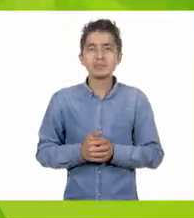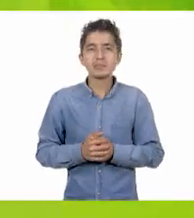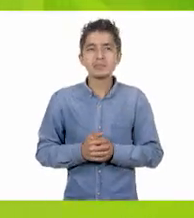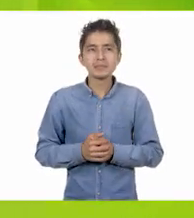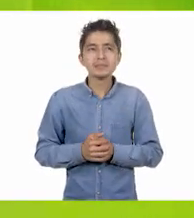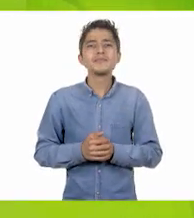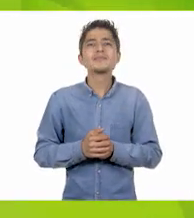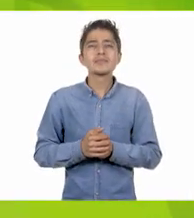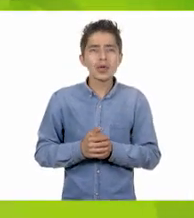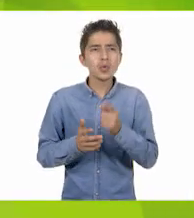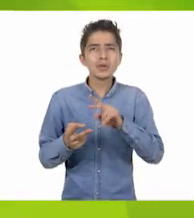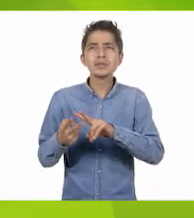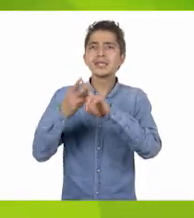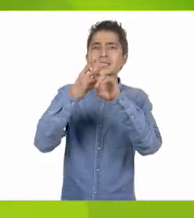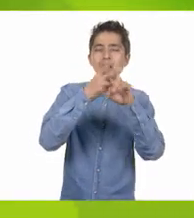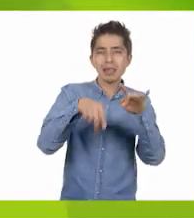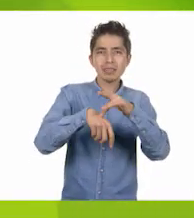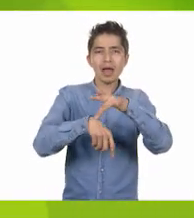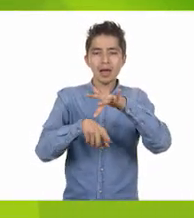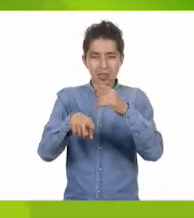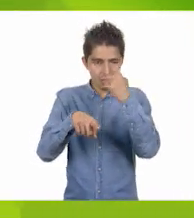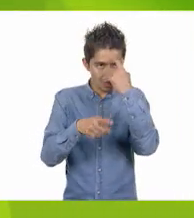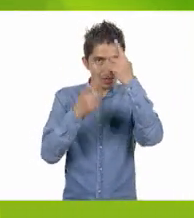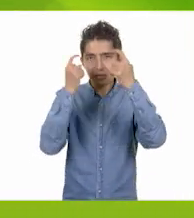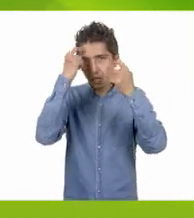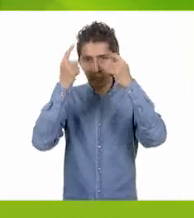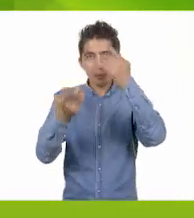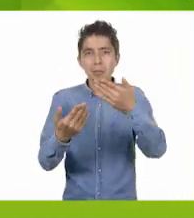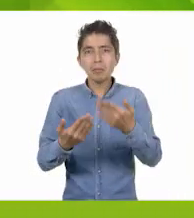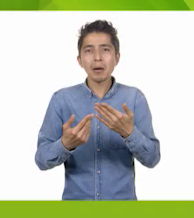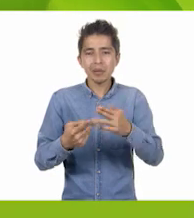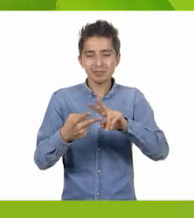Y una estrella dorada por su creatividad.